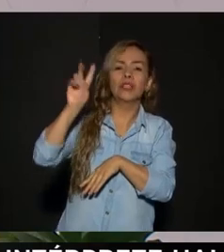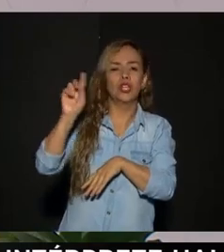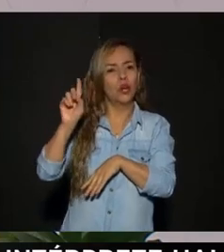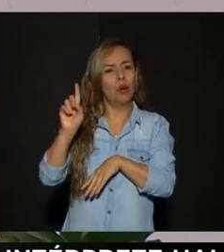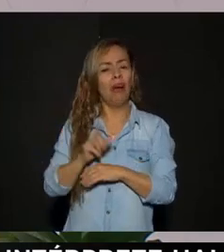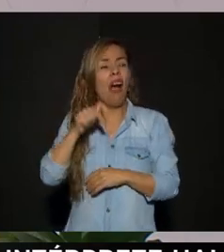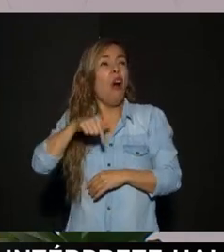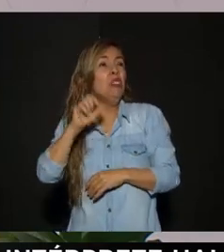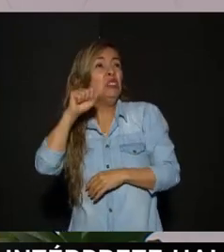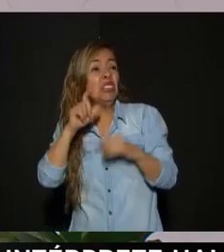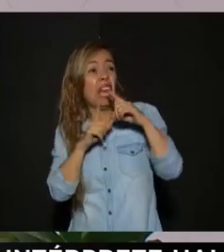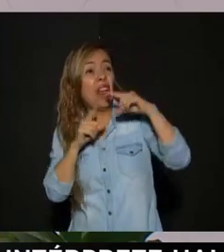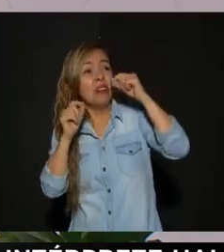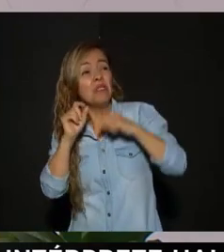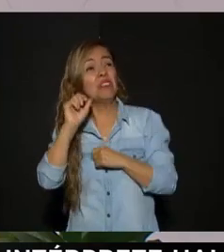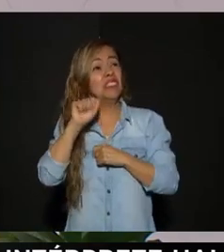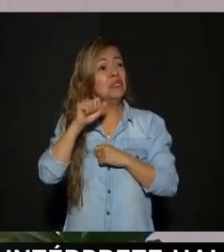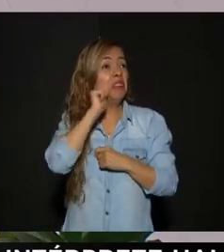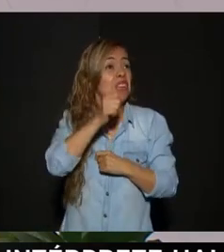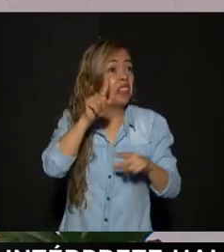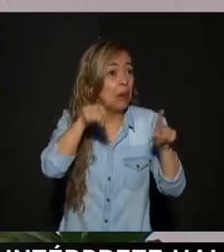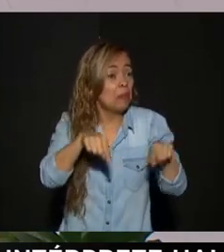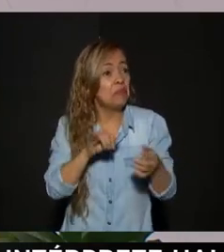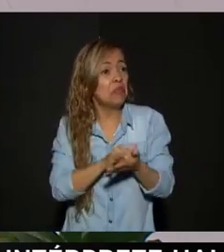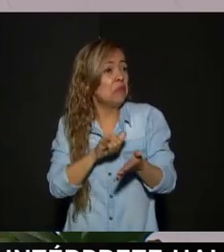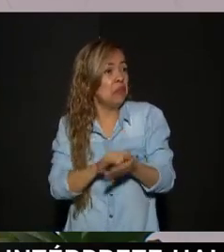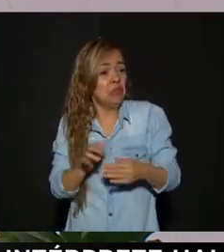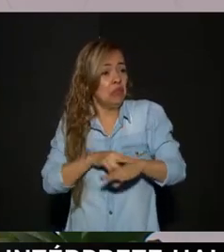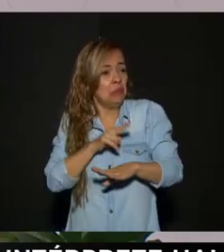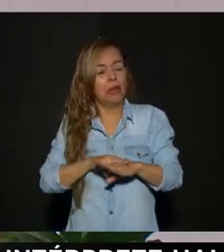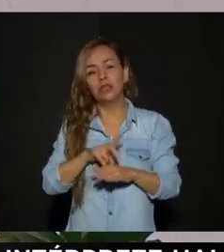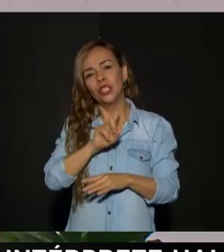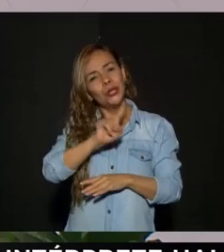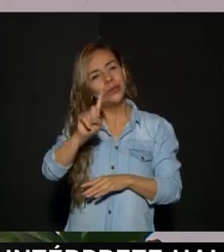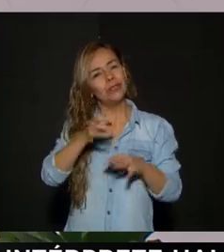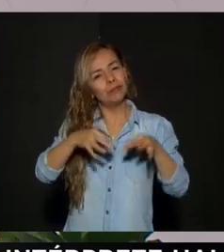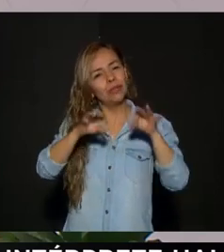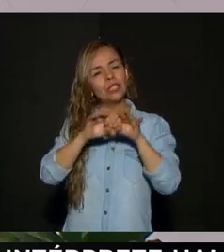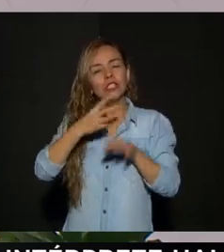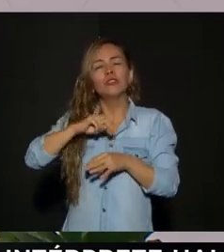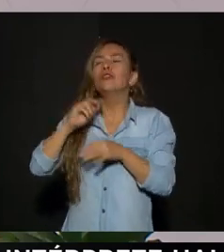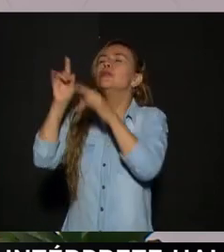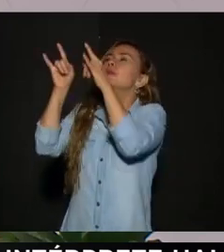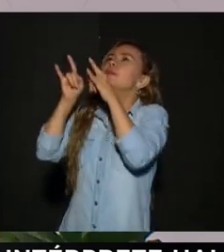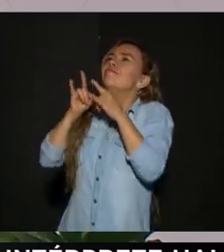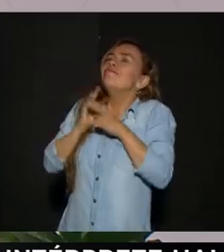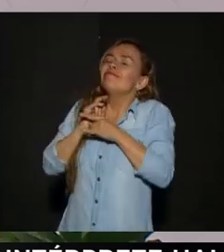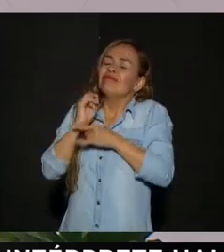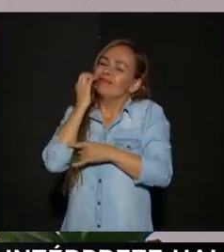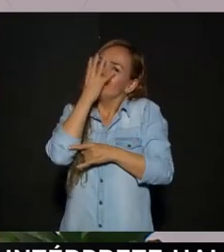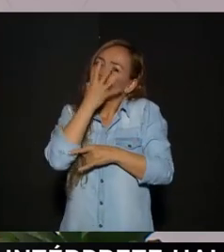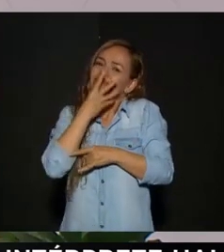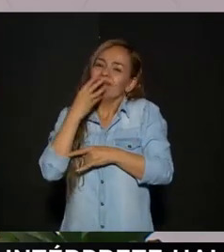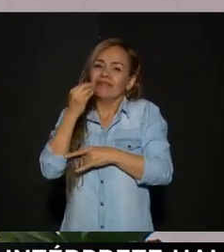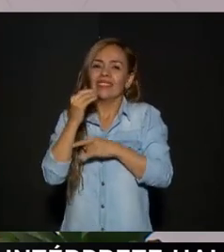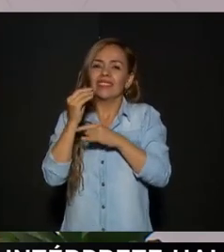dejémonos asombrar e invitemos a nuestros niños para que se asombren con nosotros y podamos disfrutar de la belleza que es la astronomía. Y para